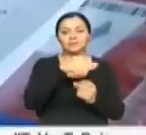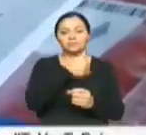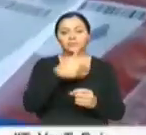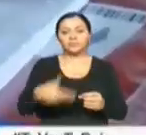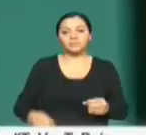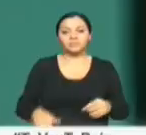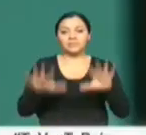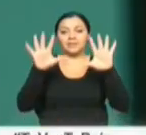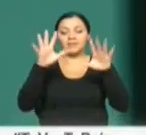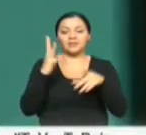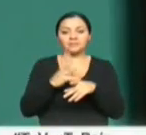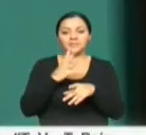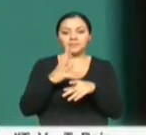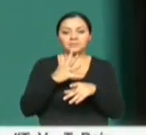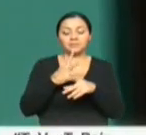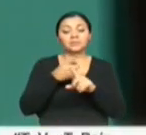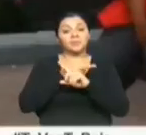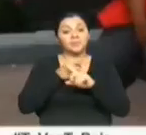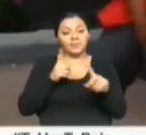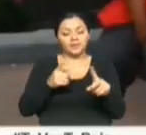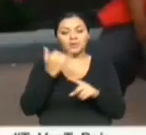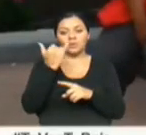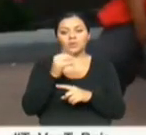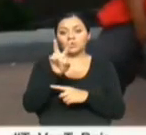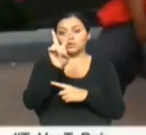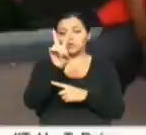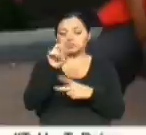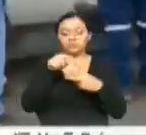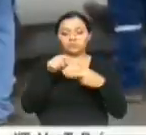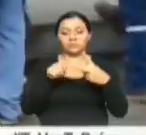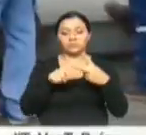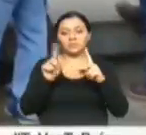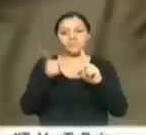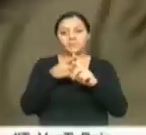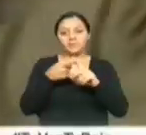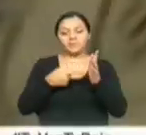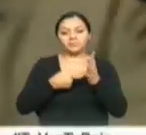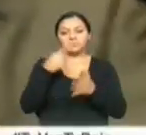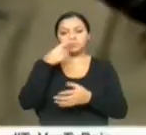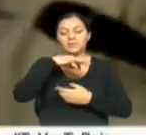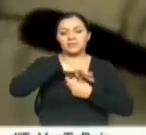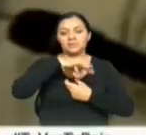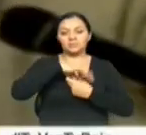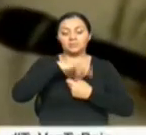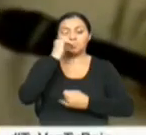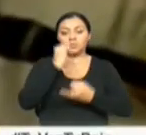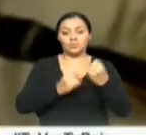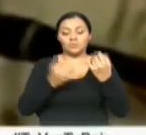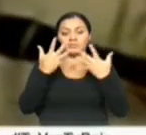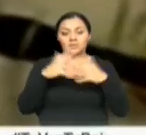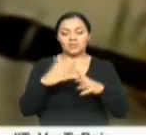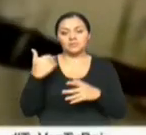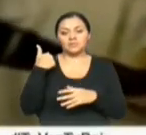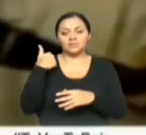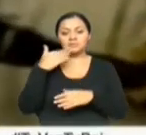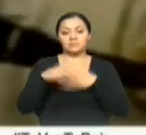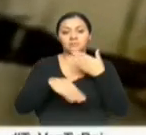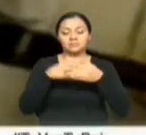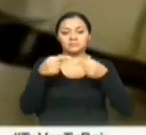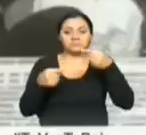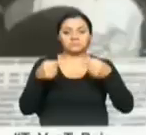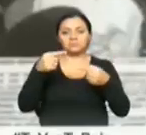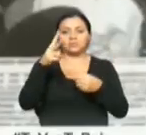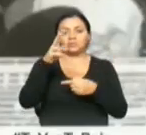en 10 ocasiones. Sin embargo, solo en 2 de ellas hubo primera vuelta. La última ocasión que se produjo un balotaje fue